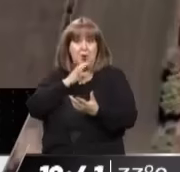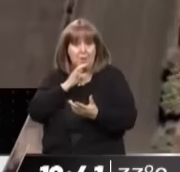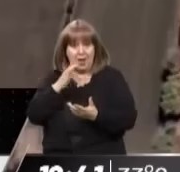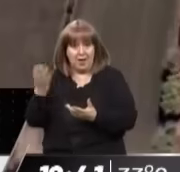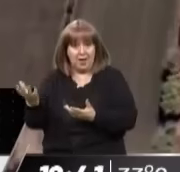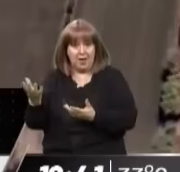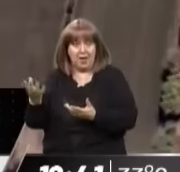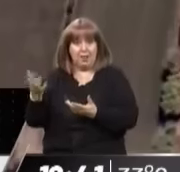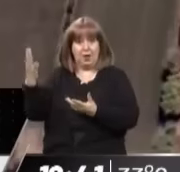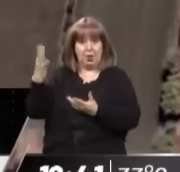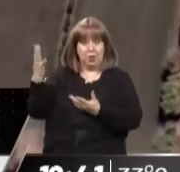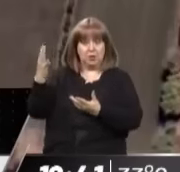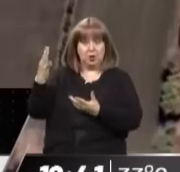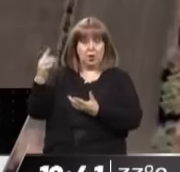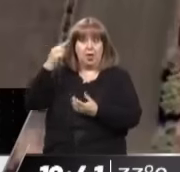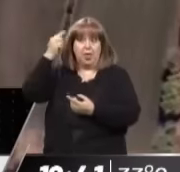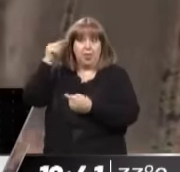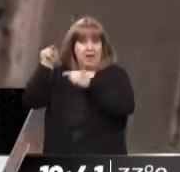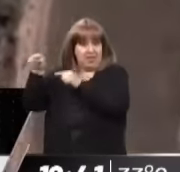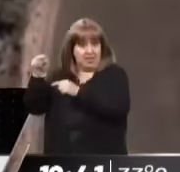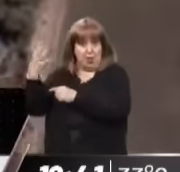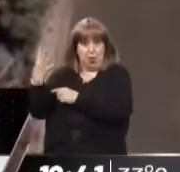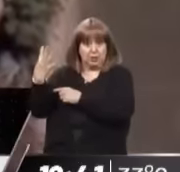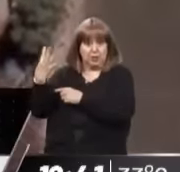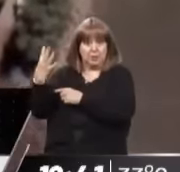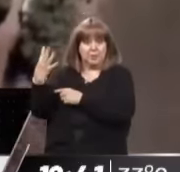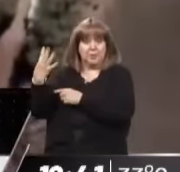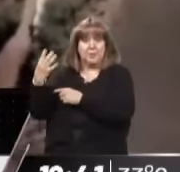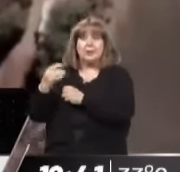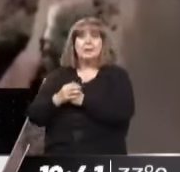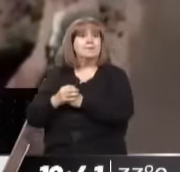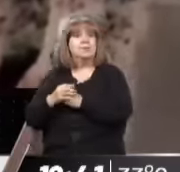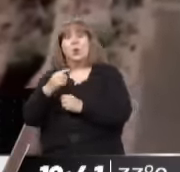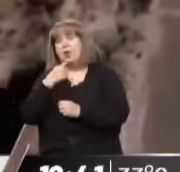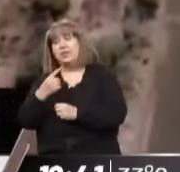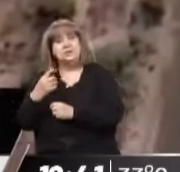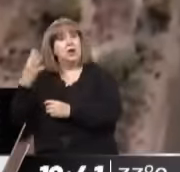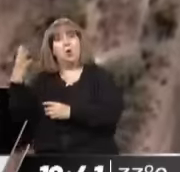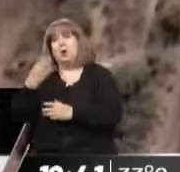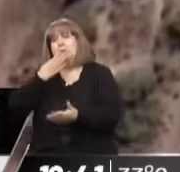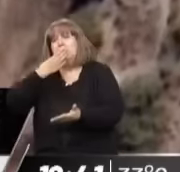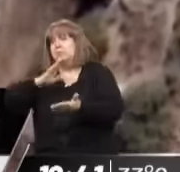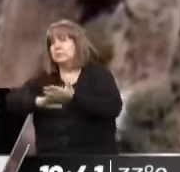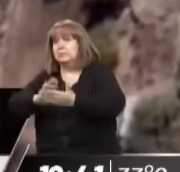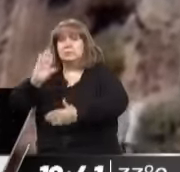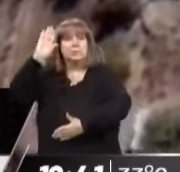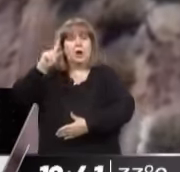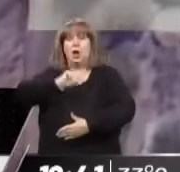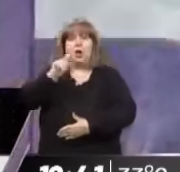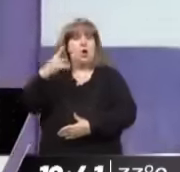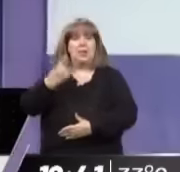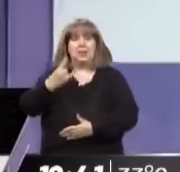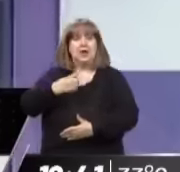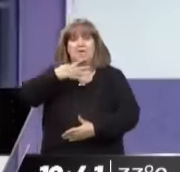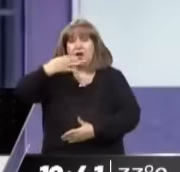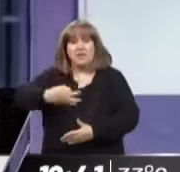historia, estuvo bien inventada. Una semana se va a cumplir mañana. Los chicos fuera que no mienten, chicos, y aparte, lo llamativo de este caso